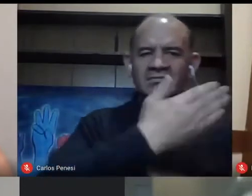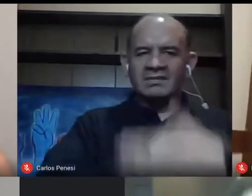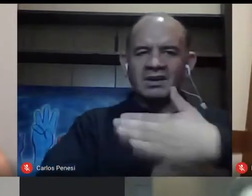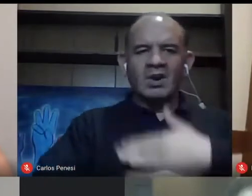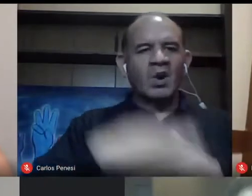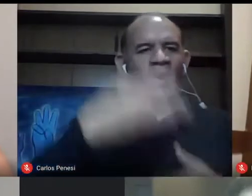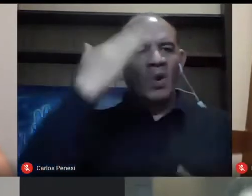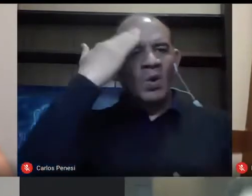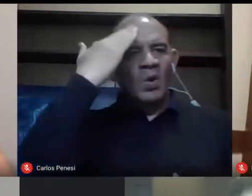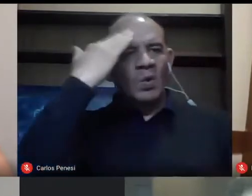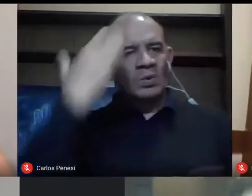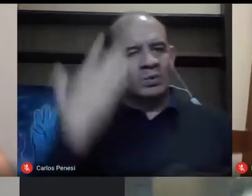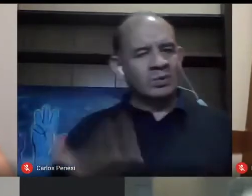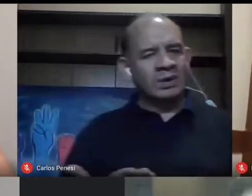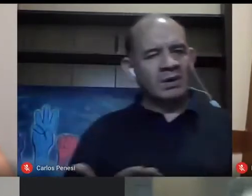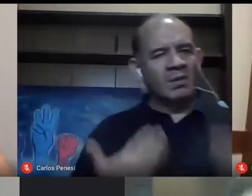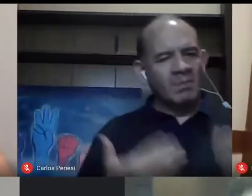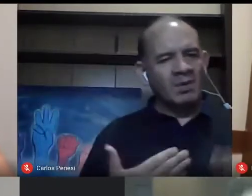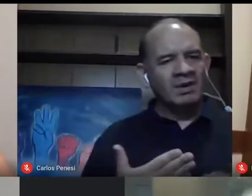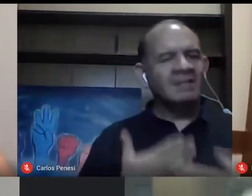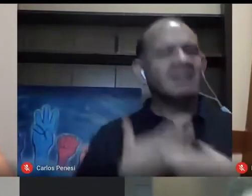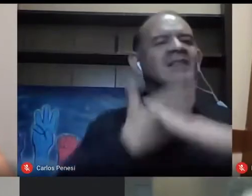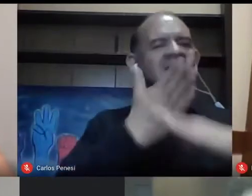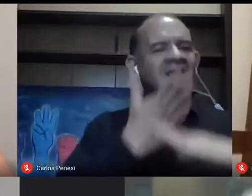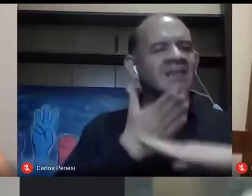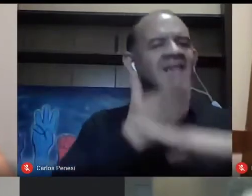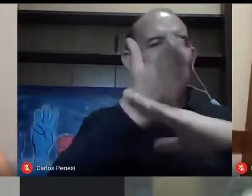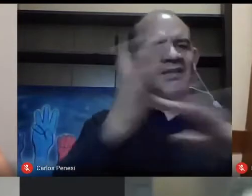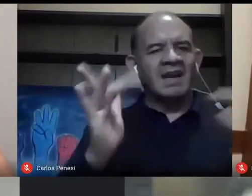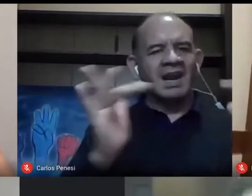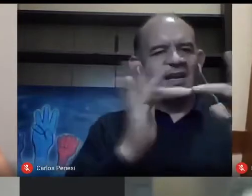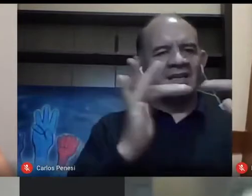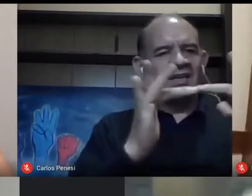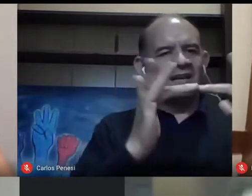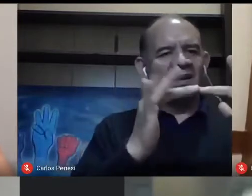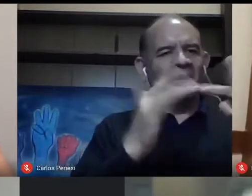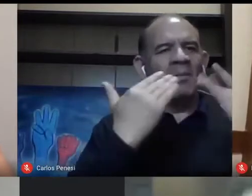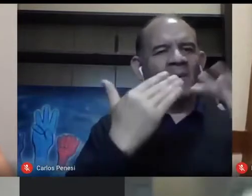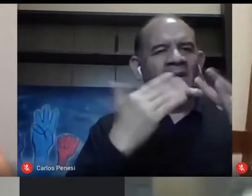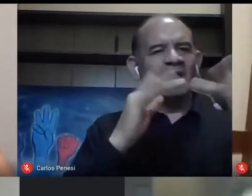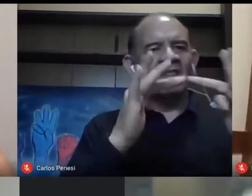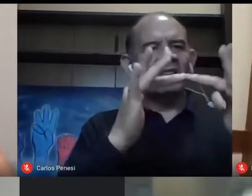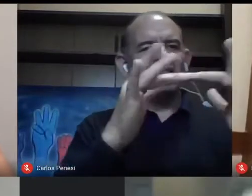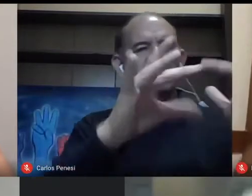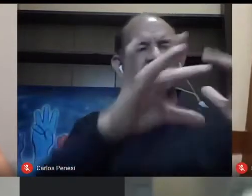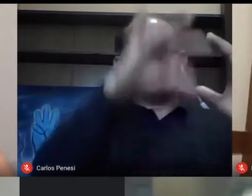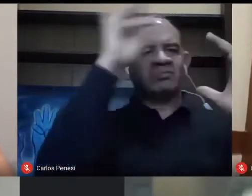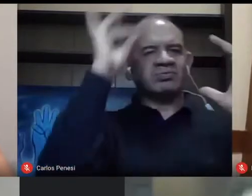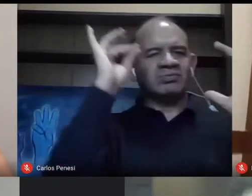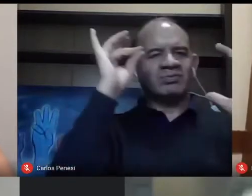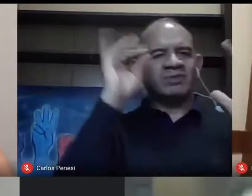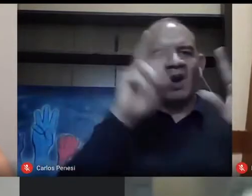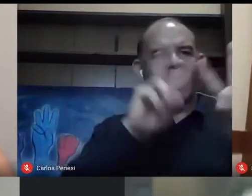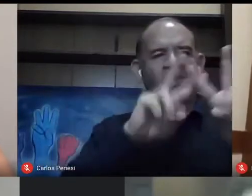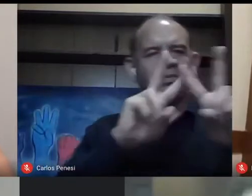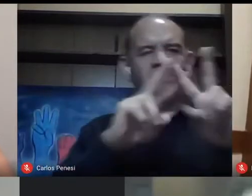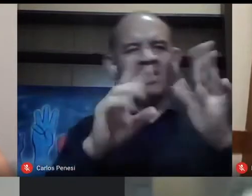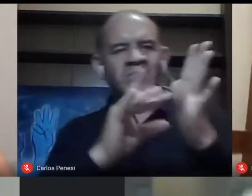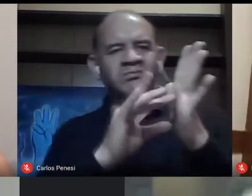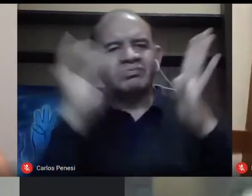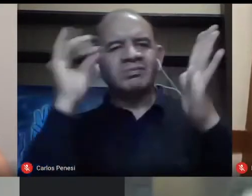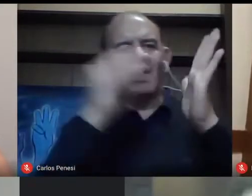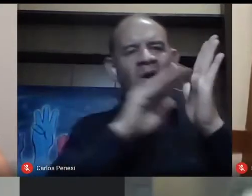y etnias, puedan también acceder a la lectura, que para ellos sea una realidad el derecho